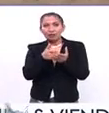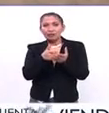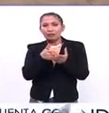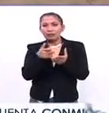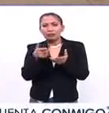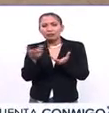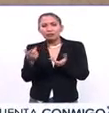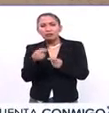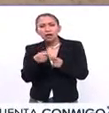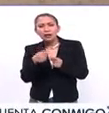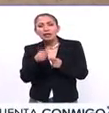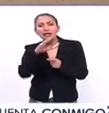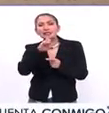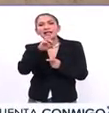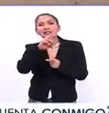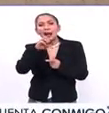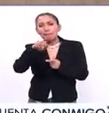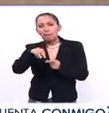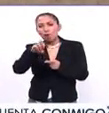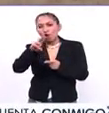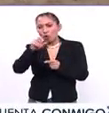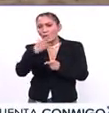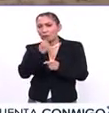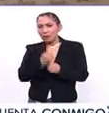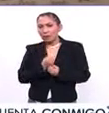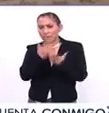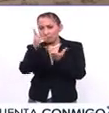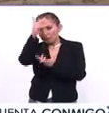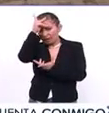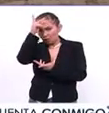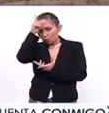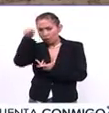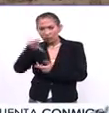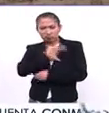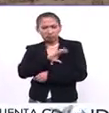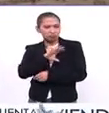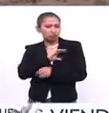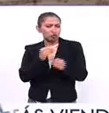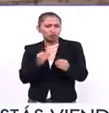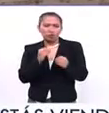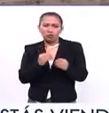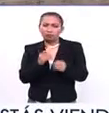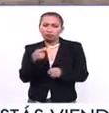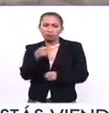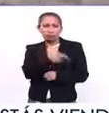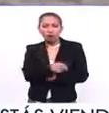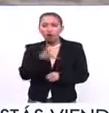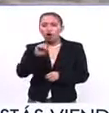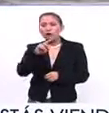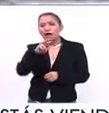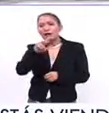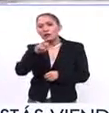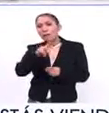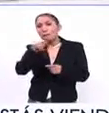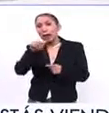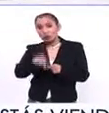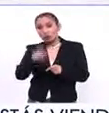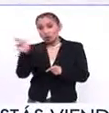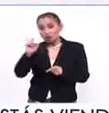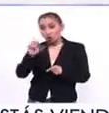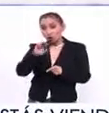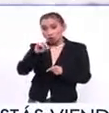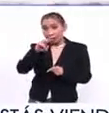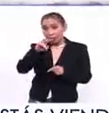¿Con quiénes? Pues con César Moro, por ejemplo, el poeta peruano, que la quiso muchísimo, con Octavio Paz, desde que Octavio